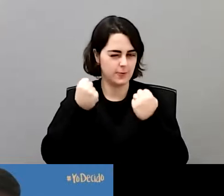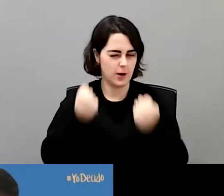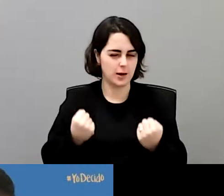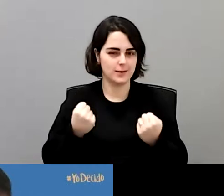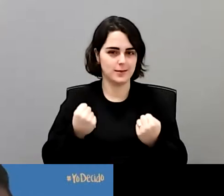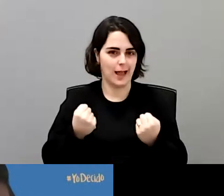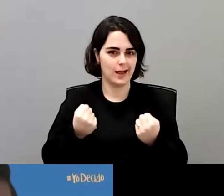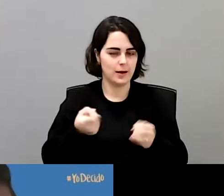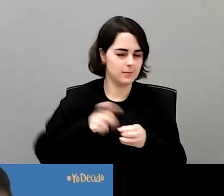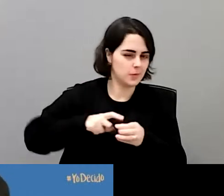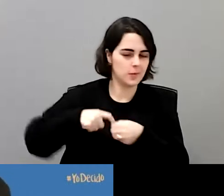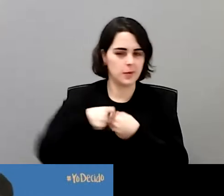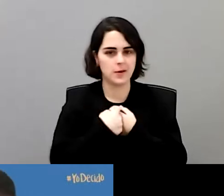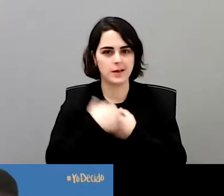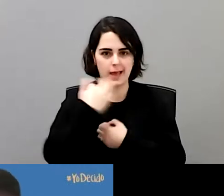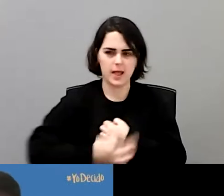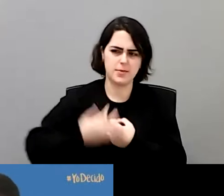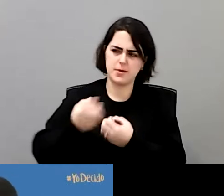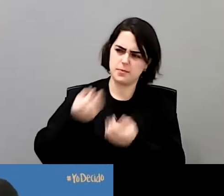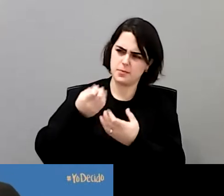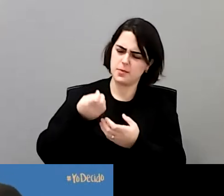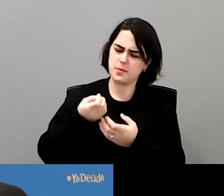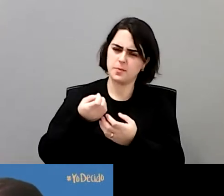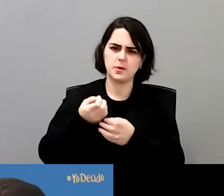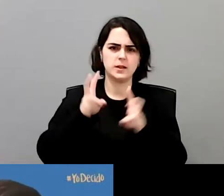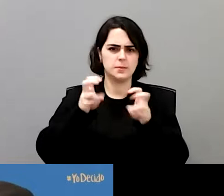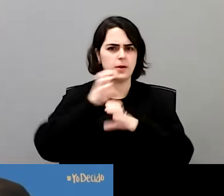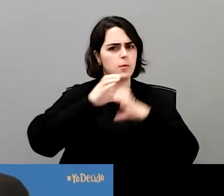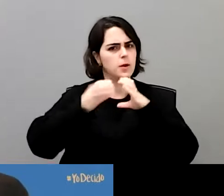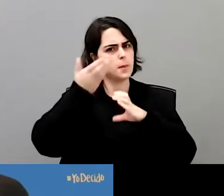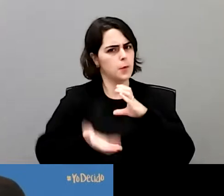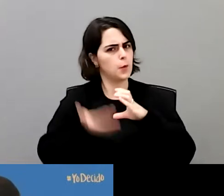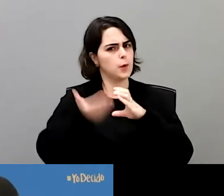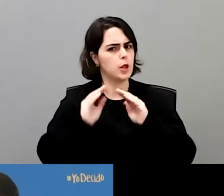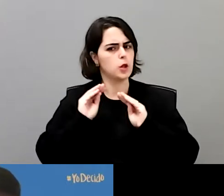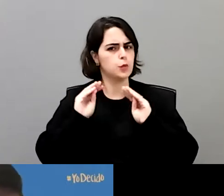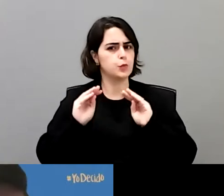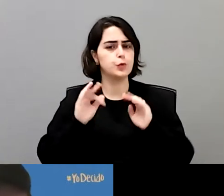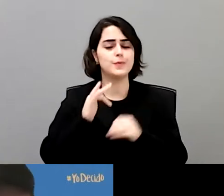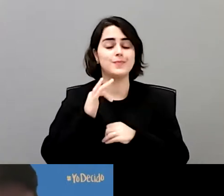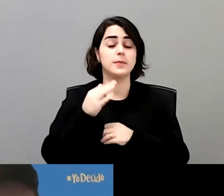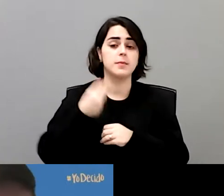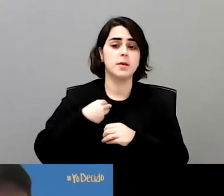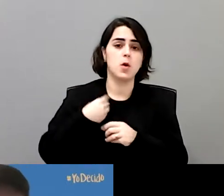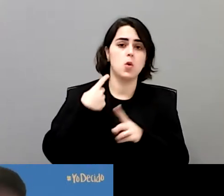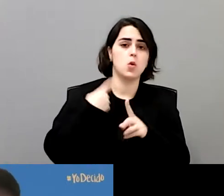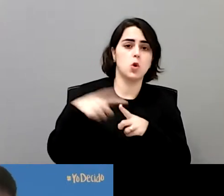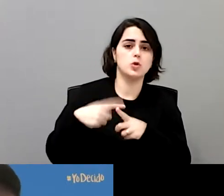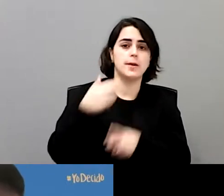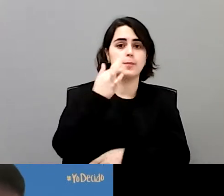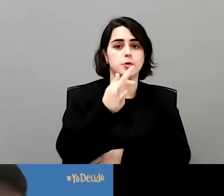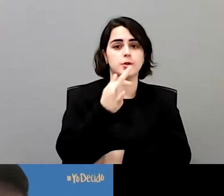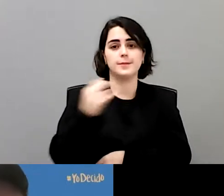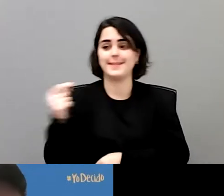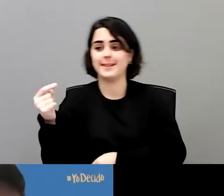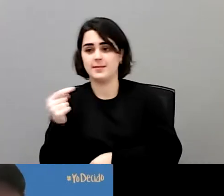y por transmitirnos, ¿no?, la importancia de la comunicación y bueno, los pros y los contras, ¿no?,